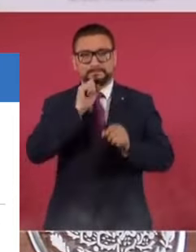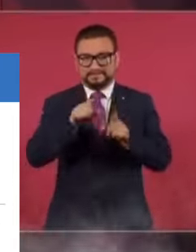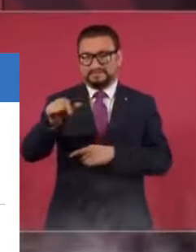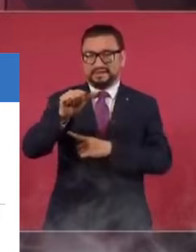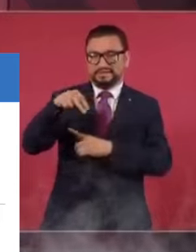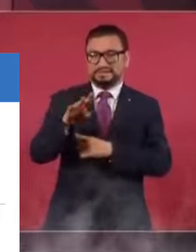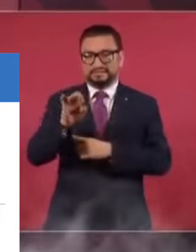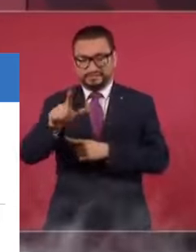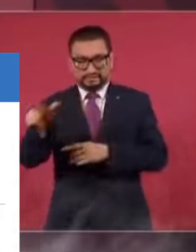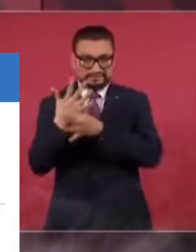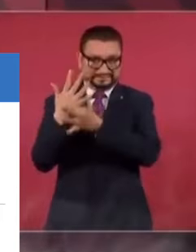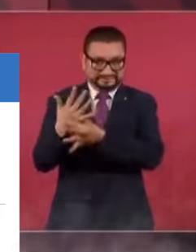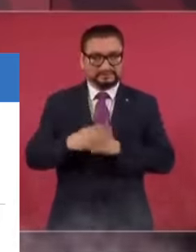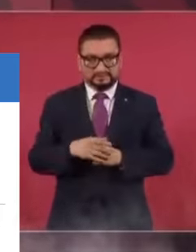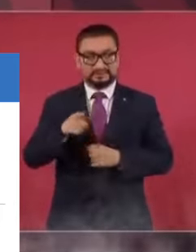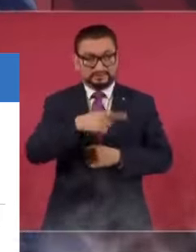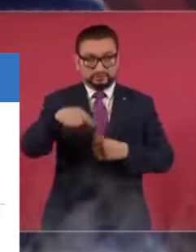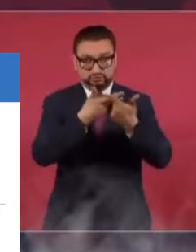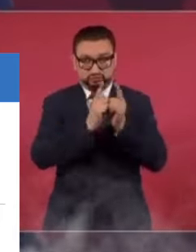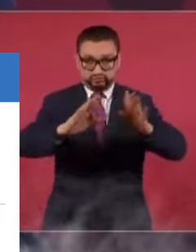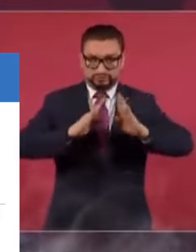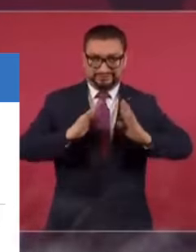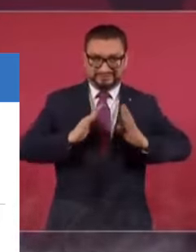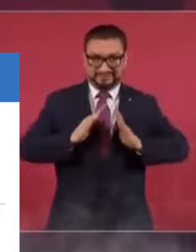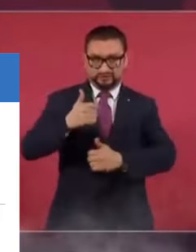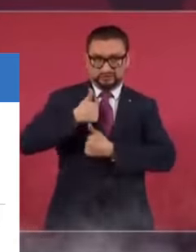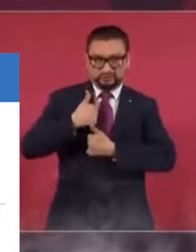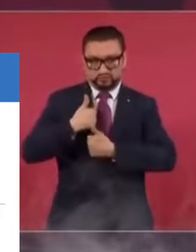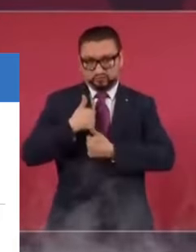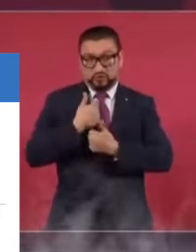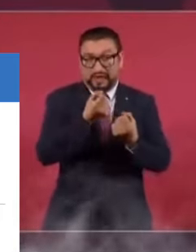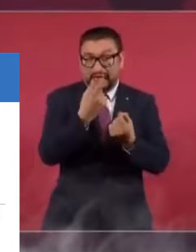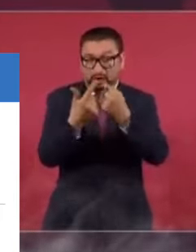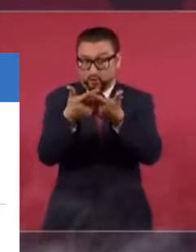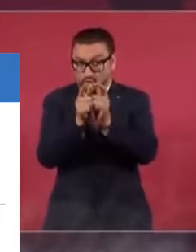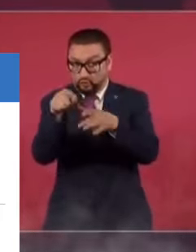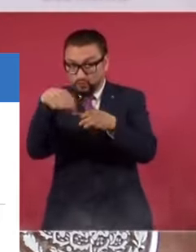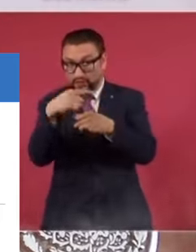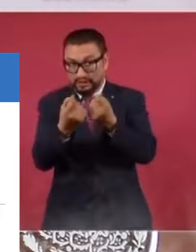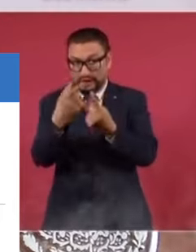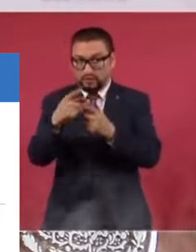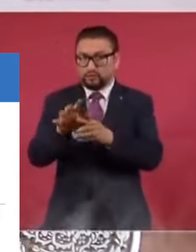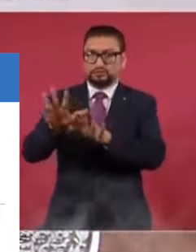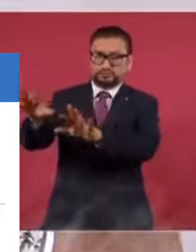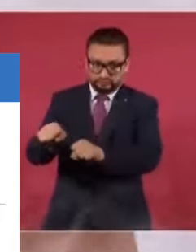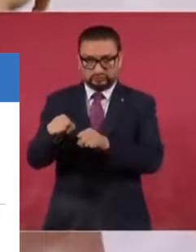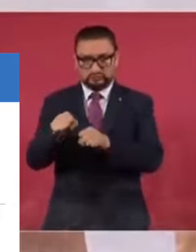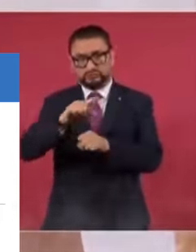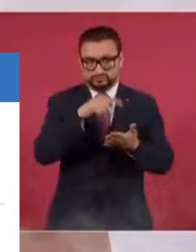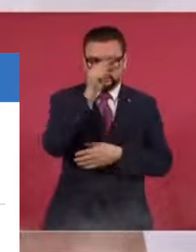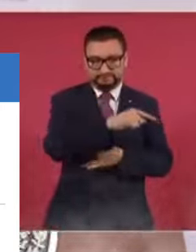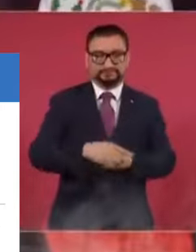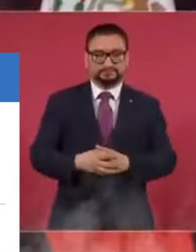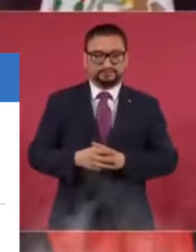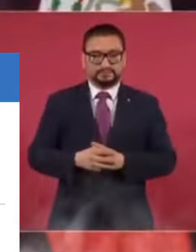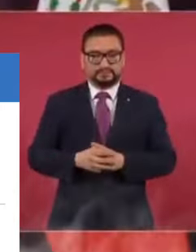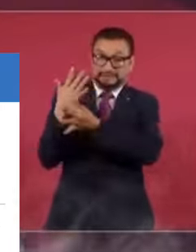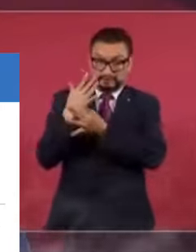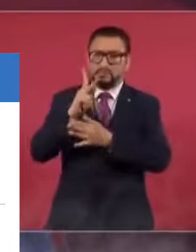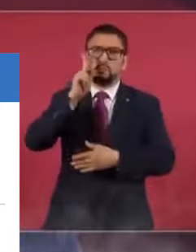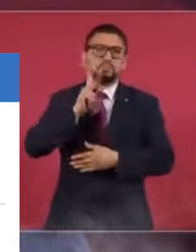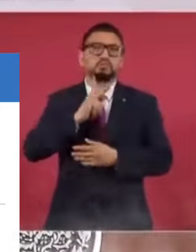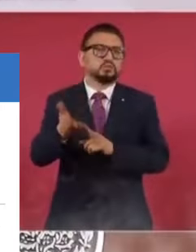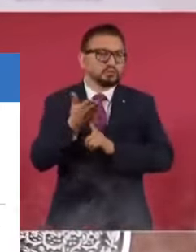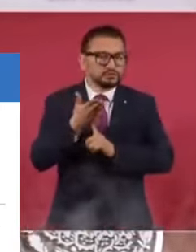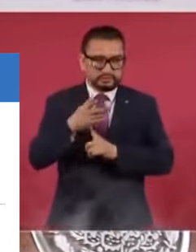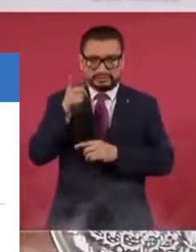Anabel sostiene que el ejército, o mejor dicho, un grupo de soldados, los detuvo y se los llevó al batallón de Iguala. ¿Por qué